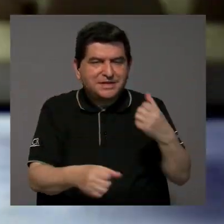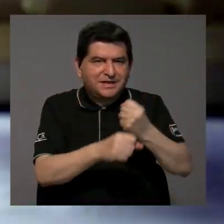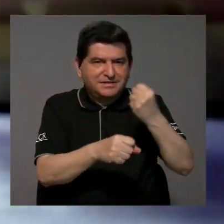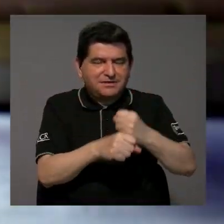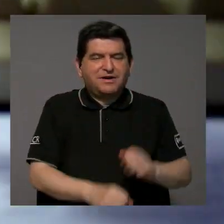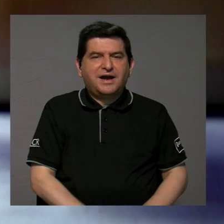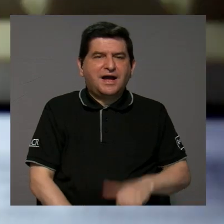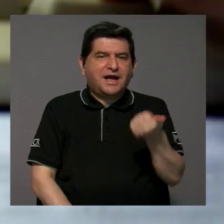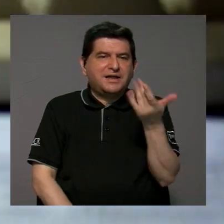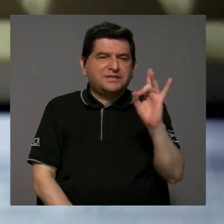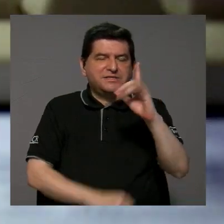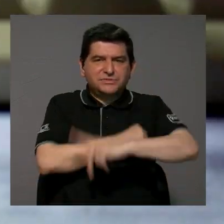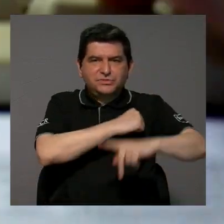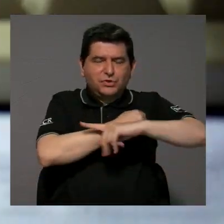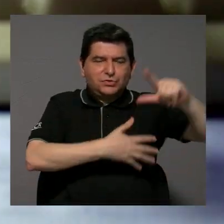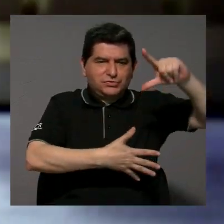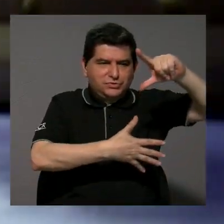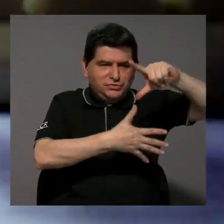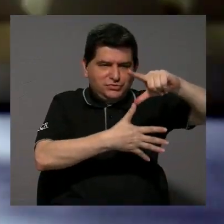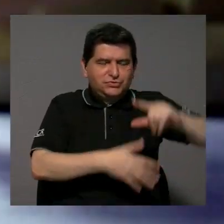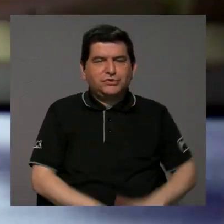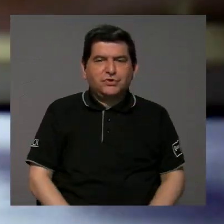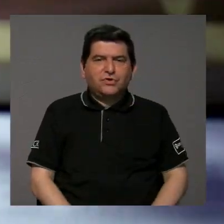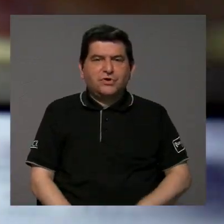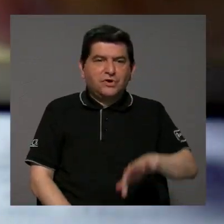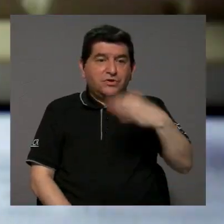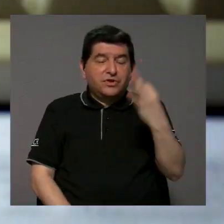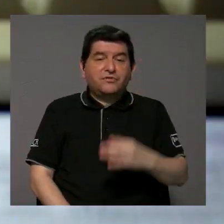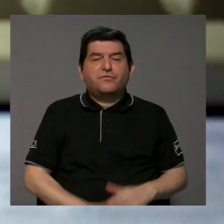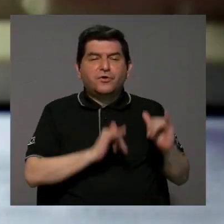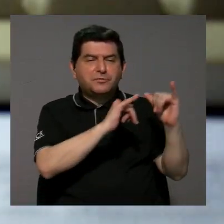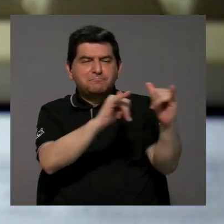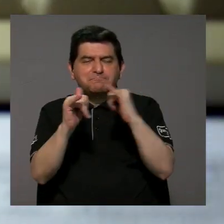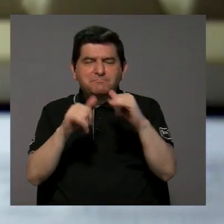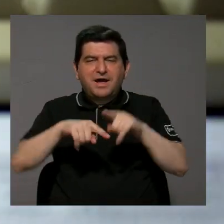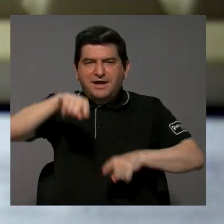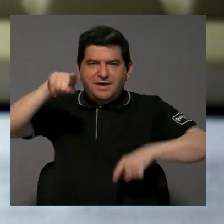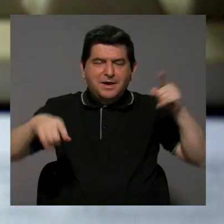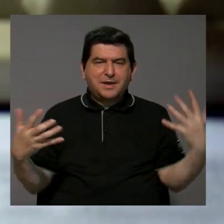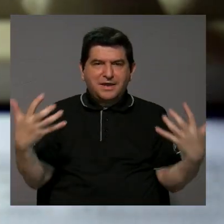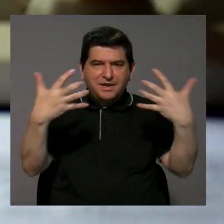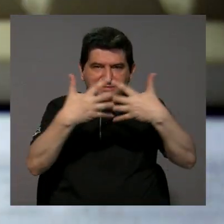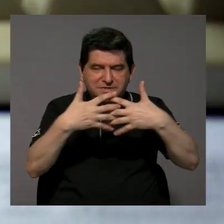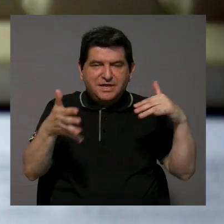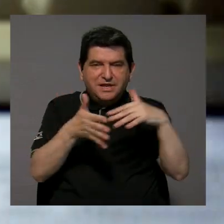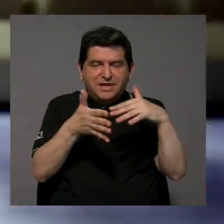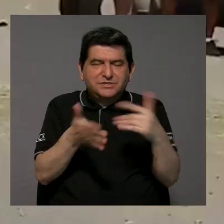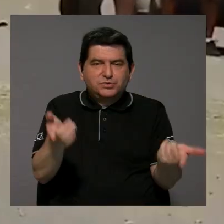trabajamos sobre 18 países de América Latina de maneras mucho más estandarizadas y estadísticas, y lo combinamos